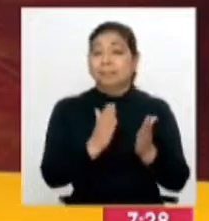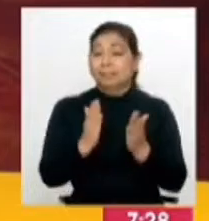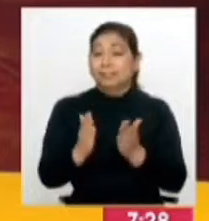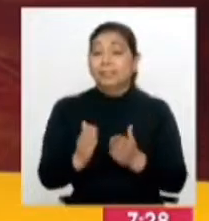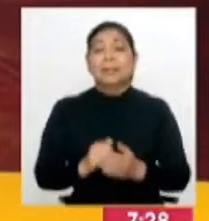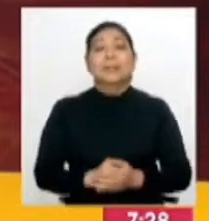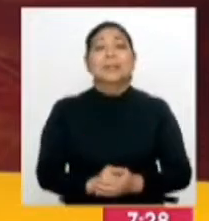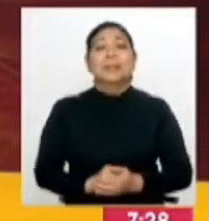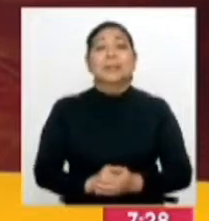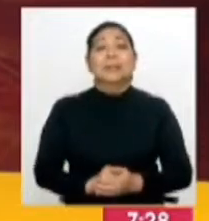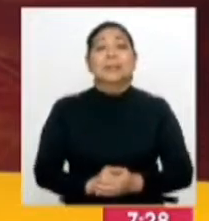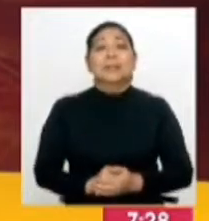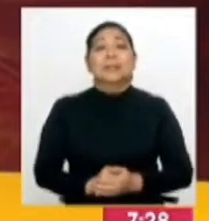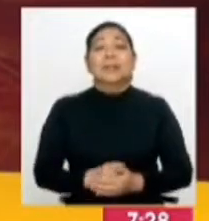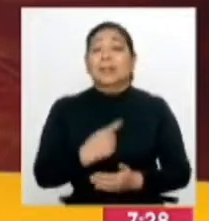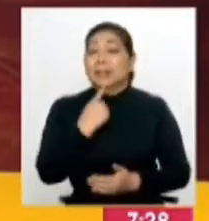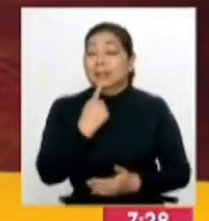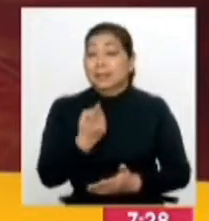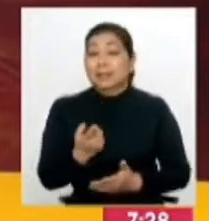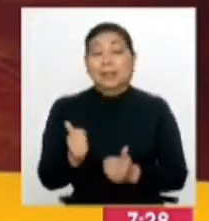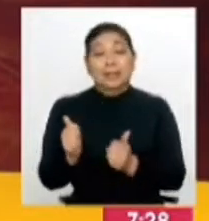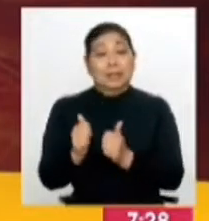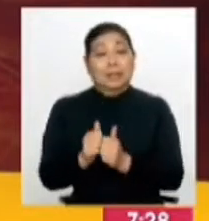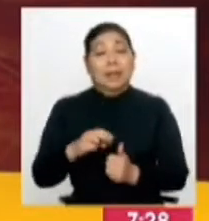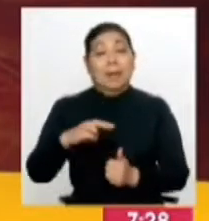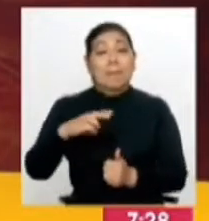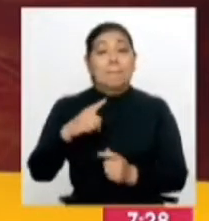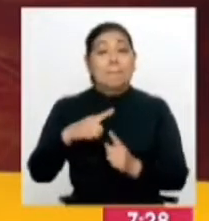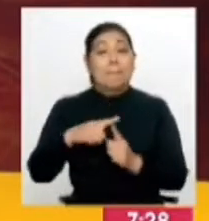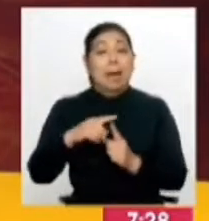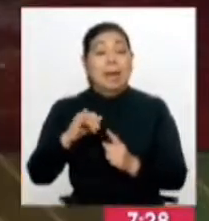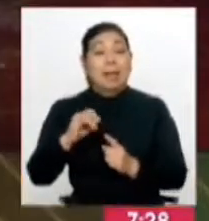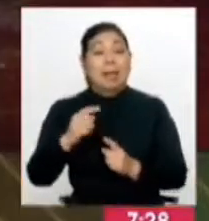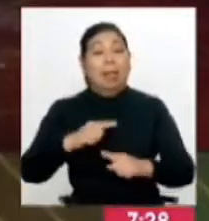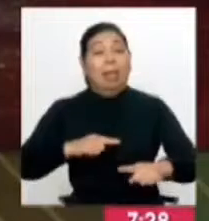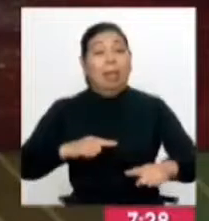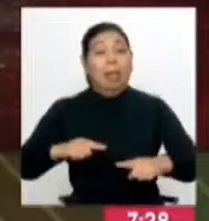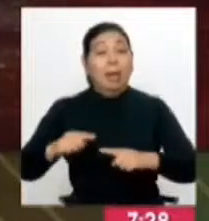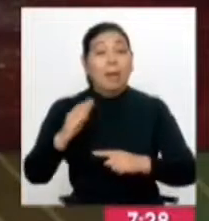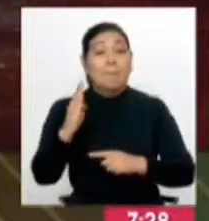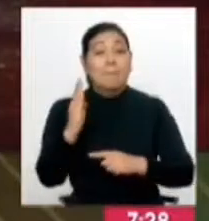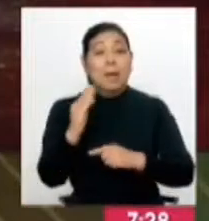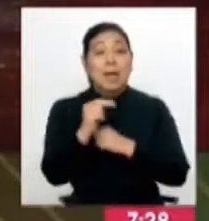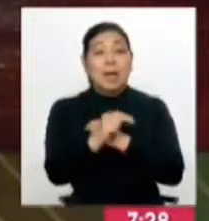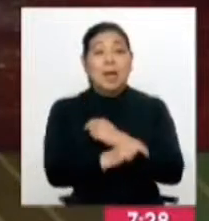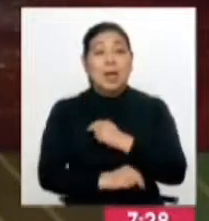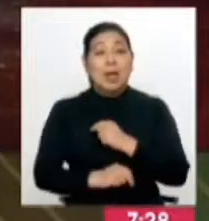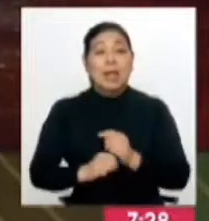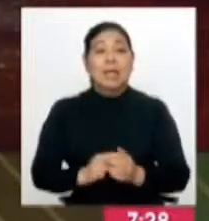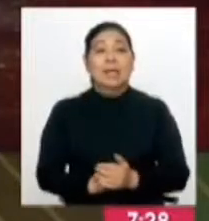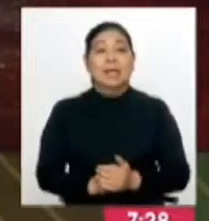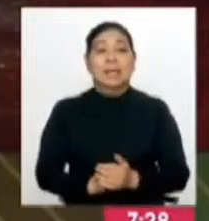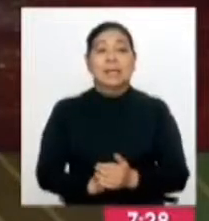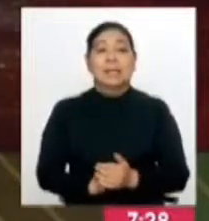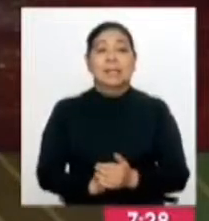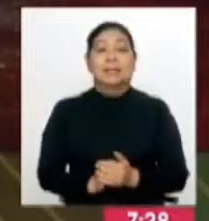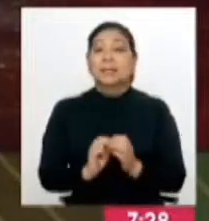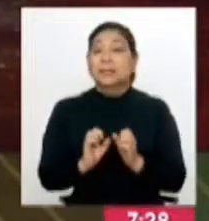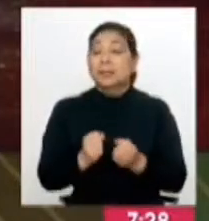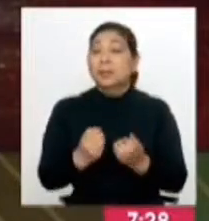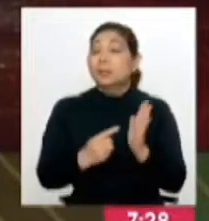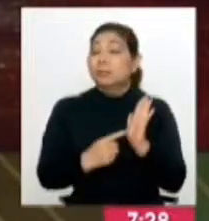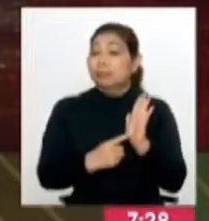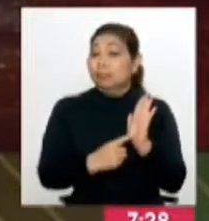7 de la mañana con 28 minutos, lo habíamos anunciado, nos acompaña Matías Sternberg, que es gerente general del Banco de la Nación, ¿no? Que, por